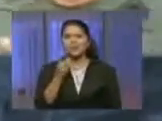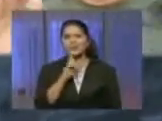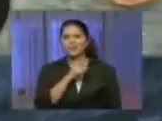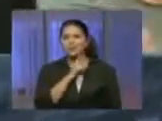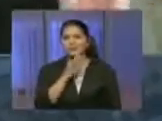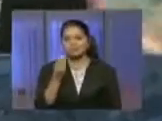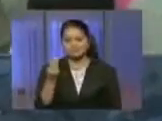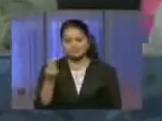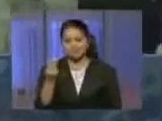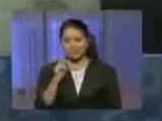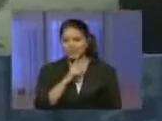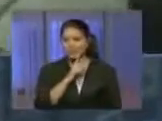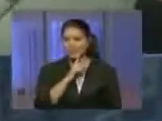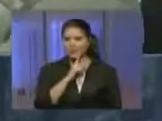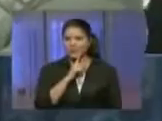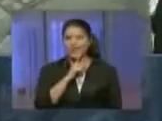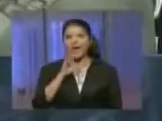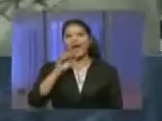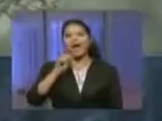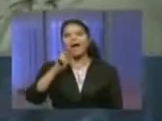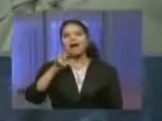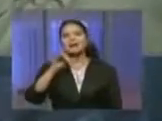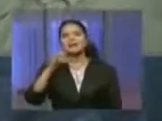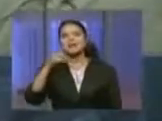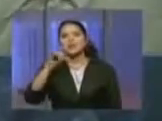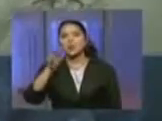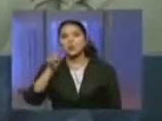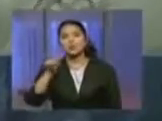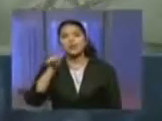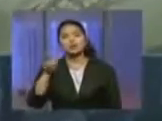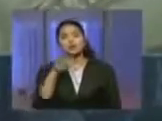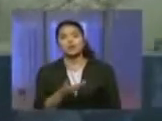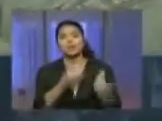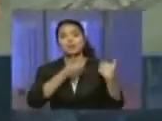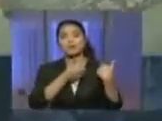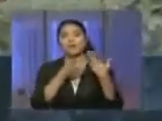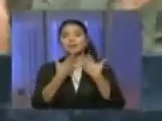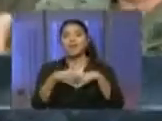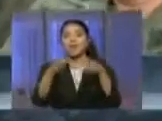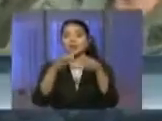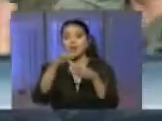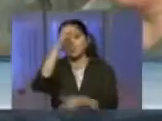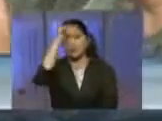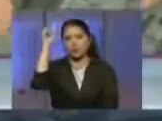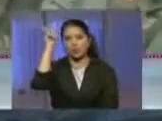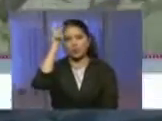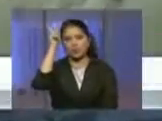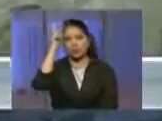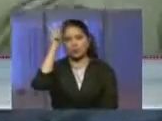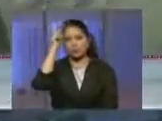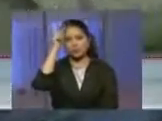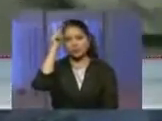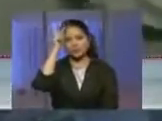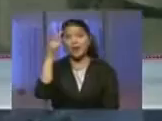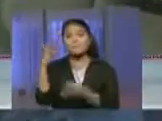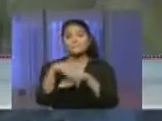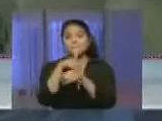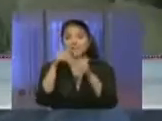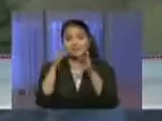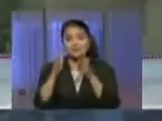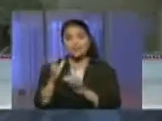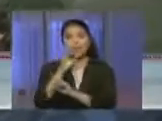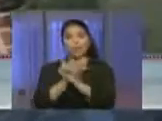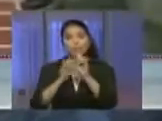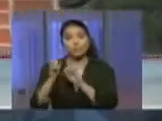los arijuna usted como representante de las tribus arijuna ministro Fred Ñáñez me